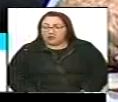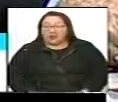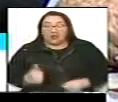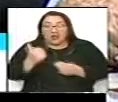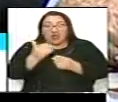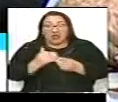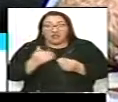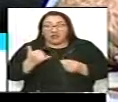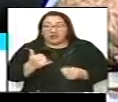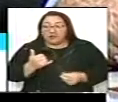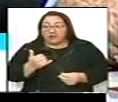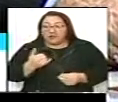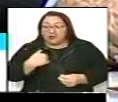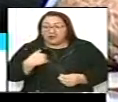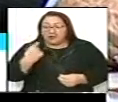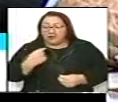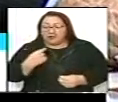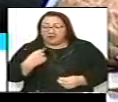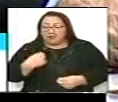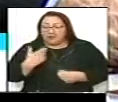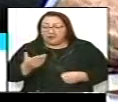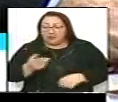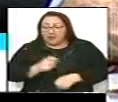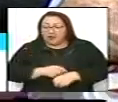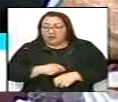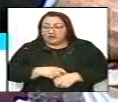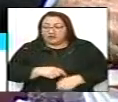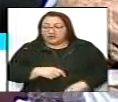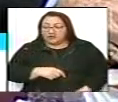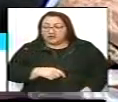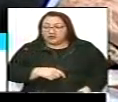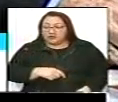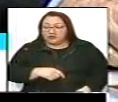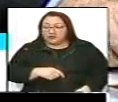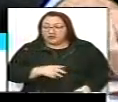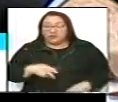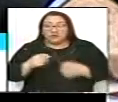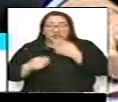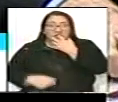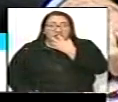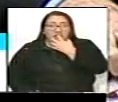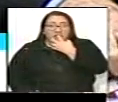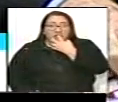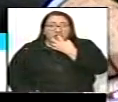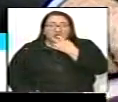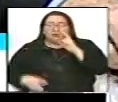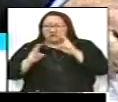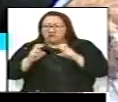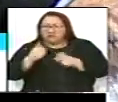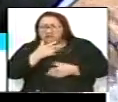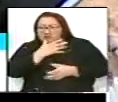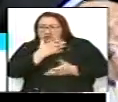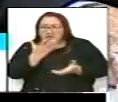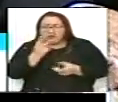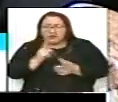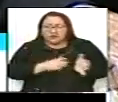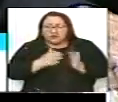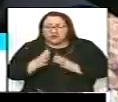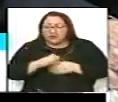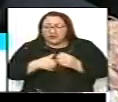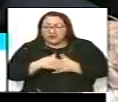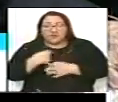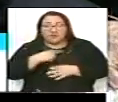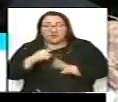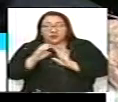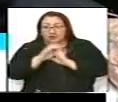agenda de hoy, teníamos solamente que dar plazo para la investigación casualmente, de una parte de la